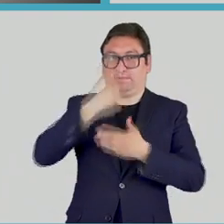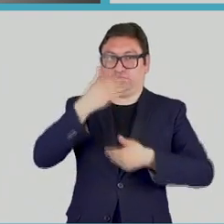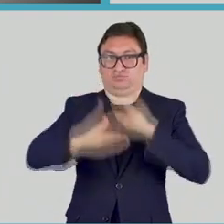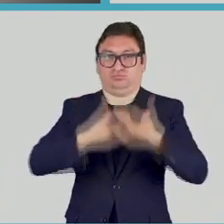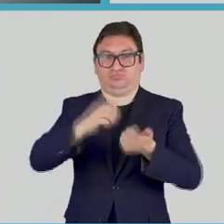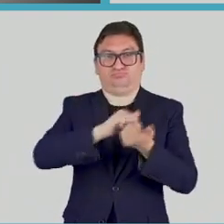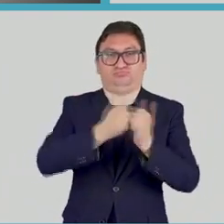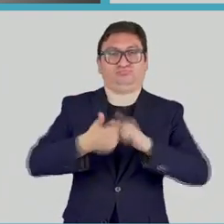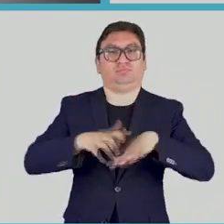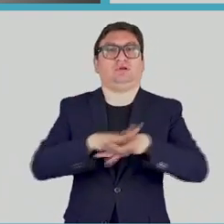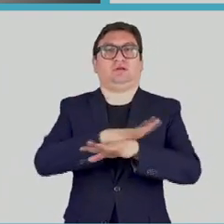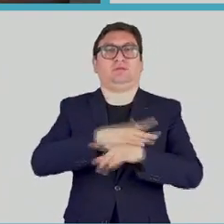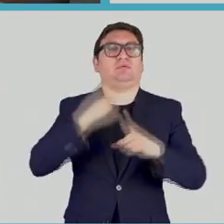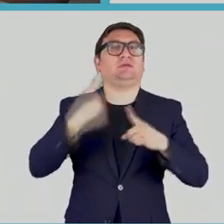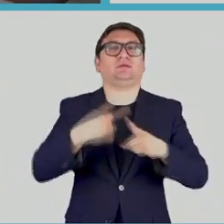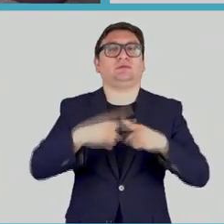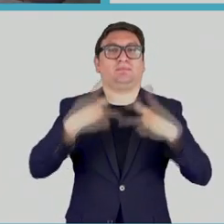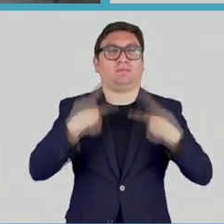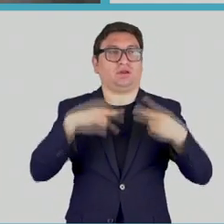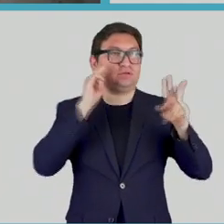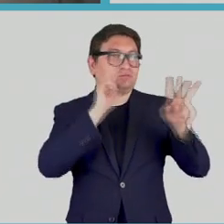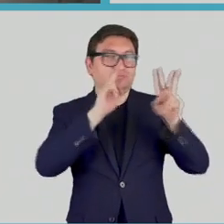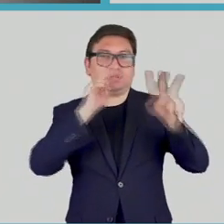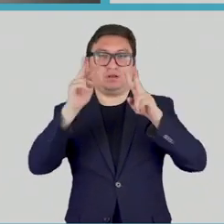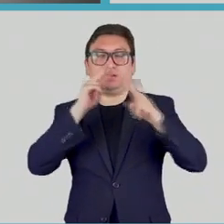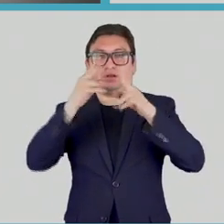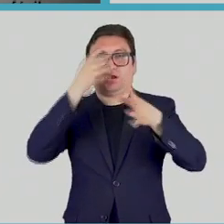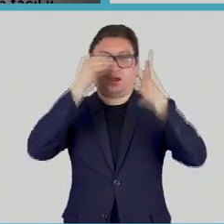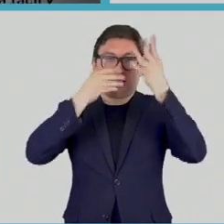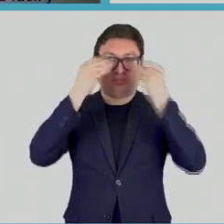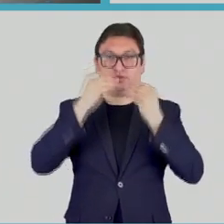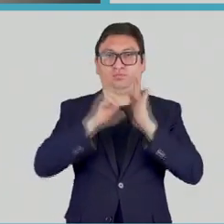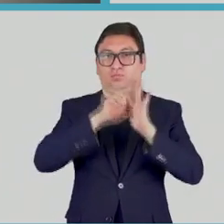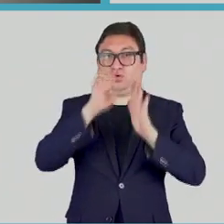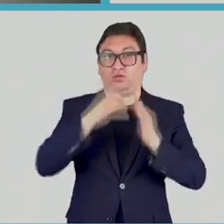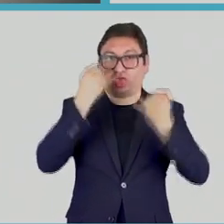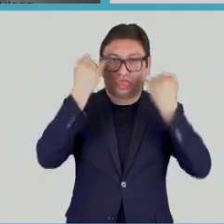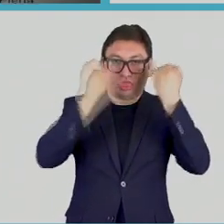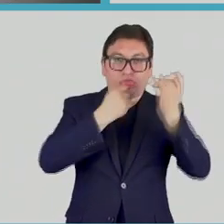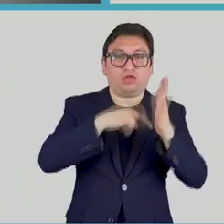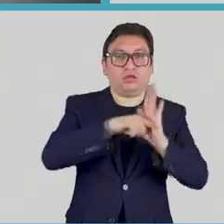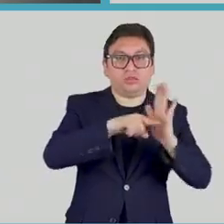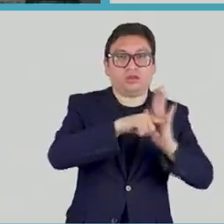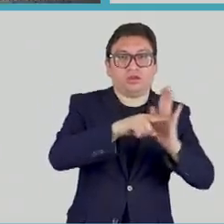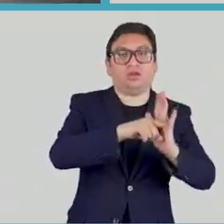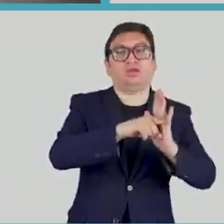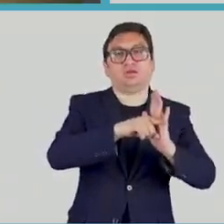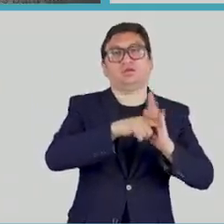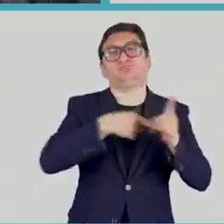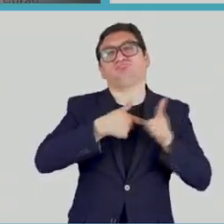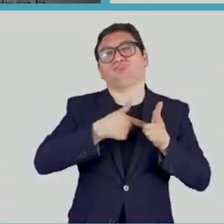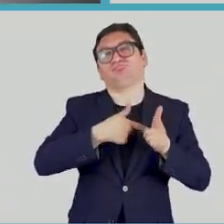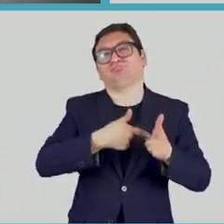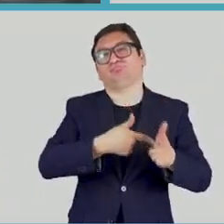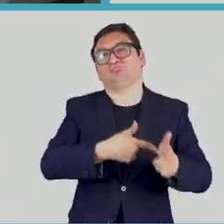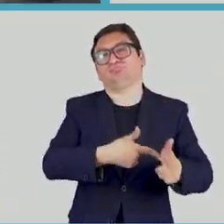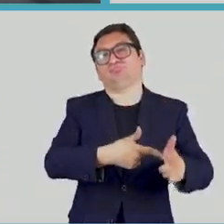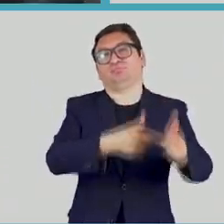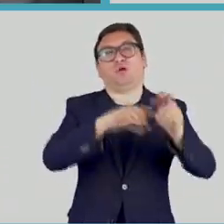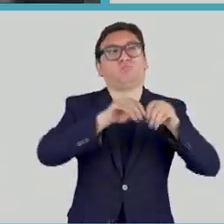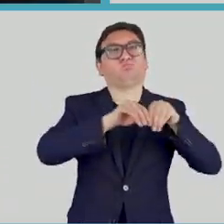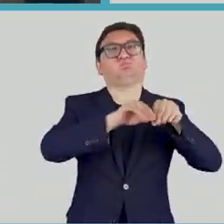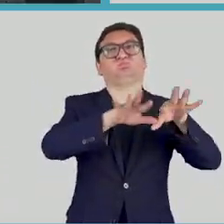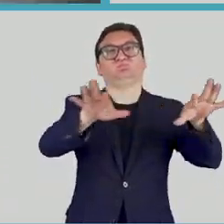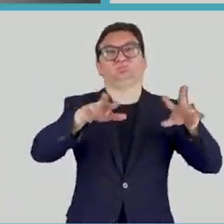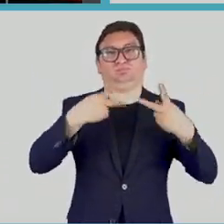a transformar la actitud de quien la recibe si se maneja en estereotipos o clichés estos permanecen intactos